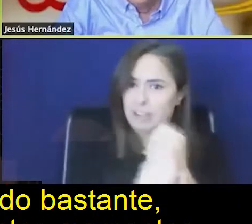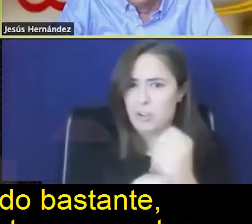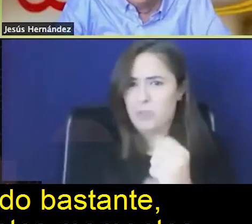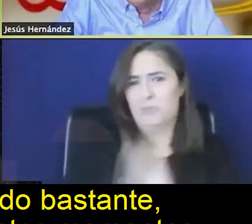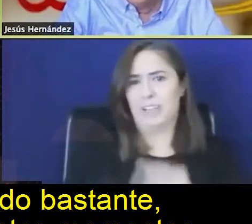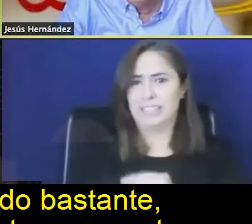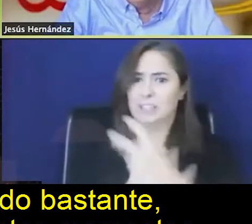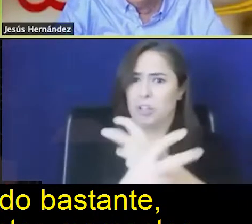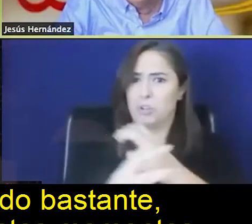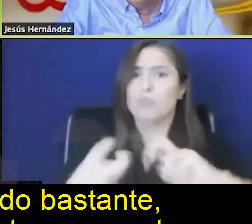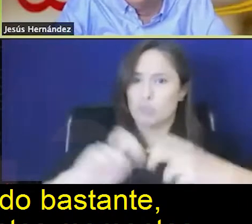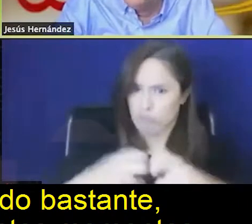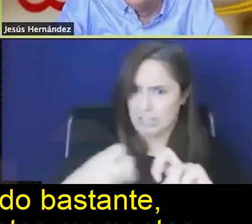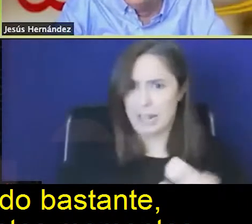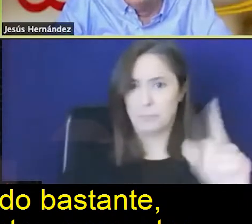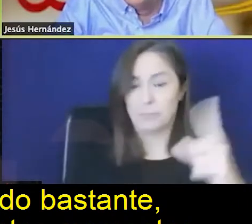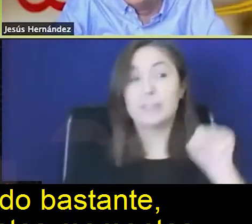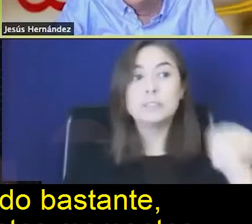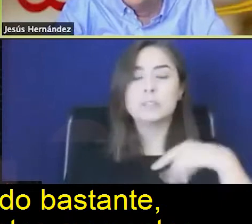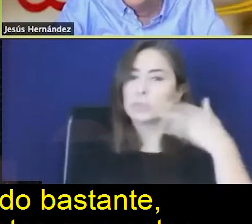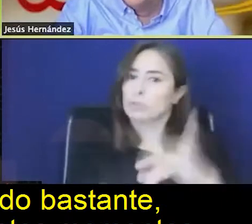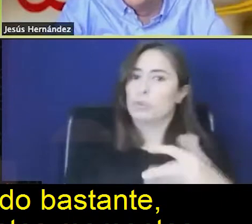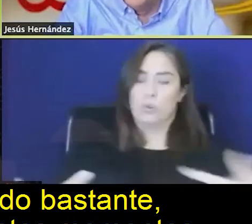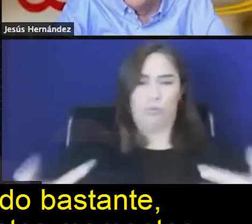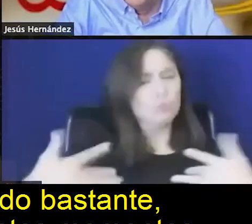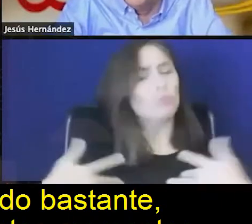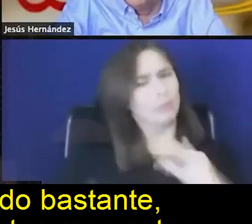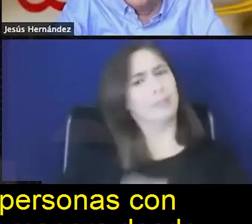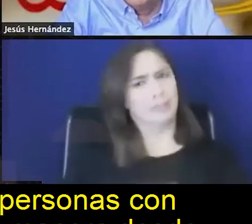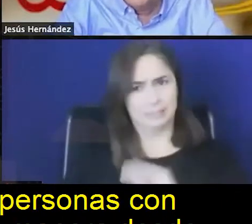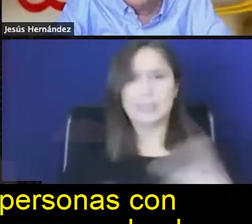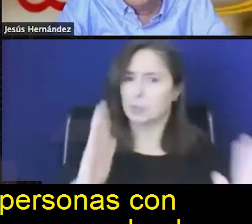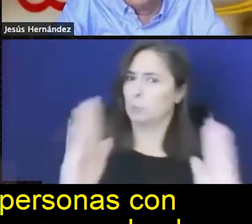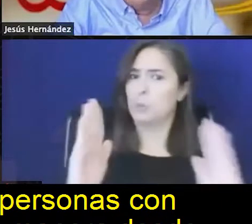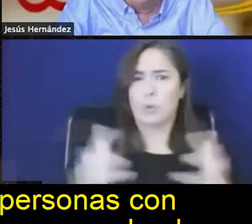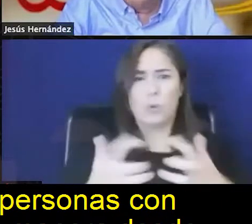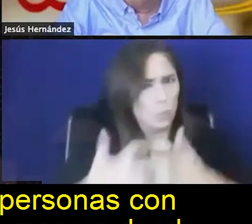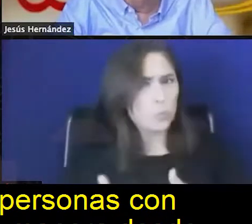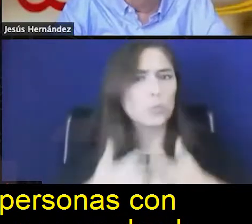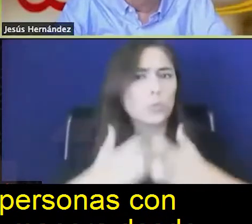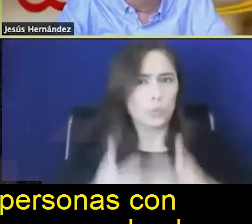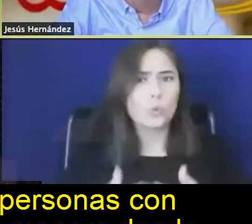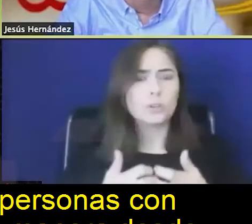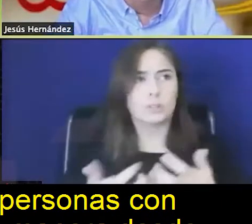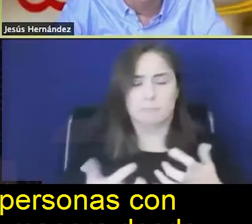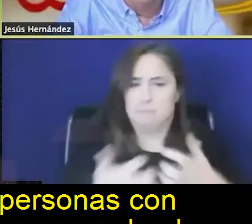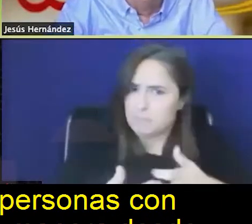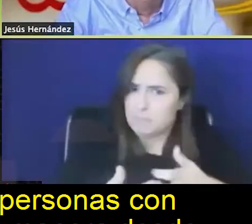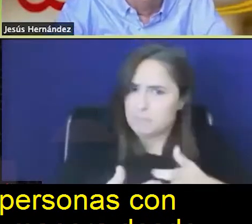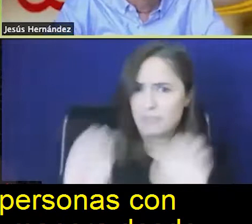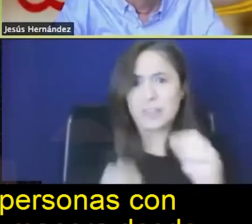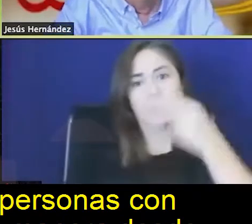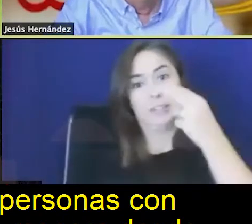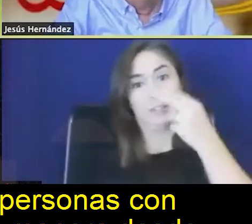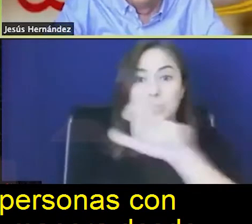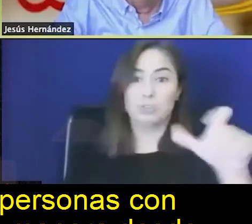en la que hemos sufrido bastantes momentos, siempre luchando y defendiendo los intereses de las personas con discapacidad,